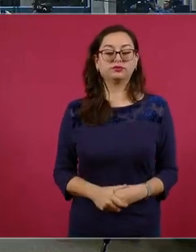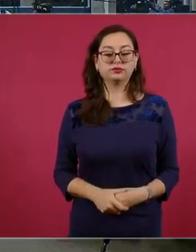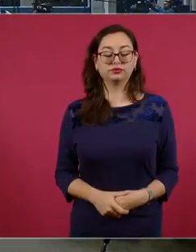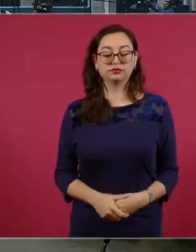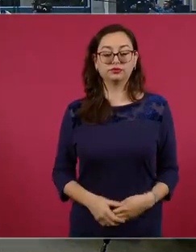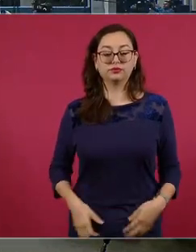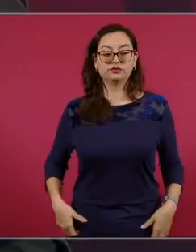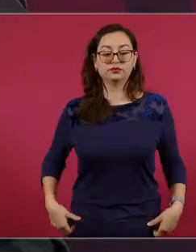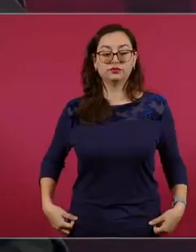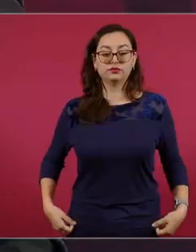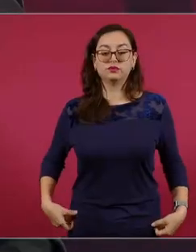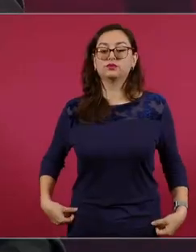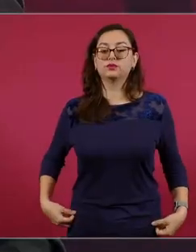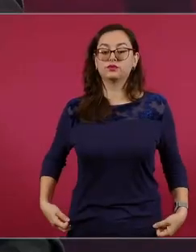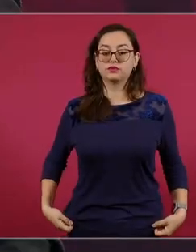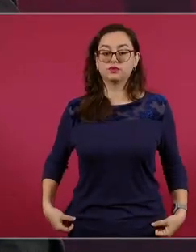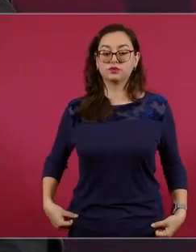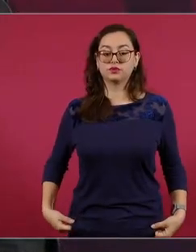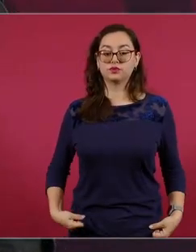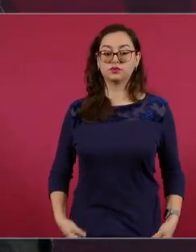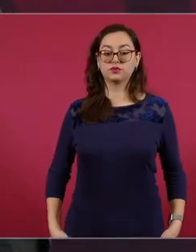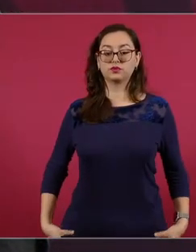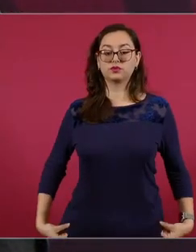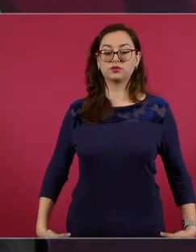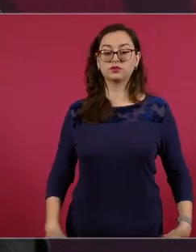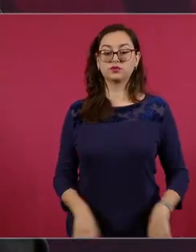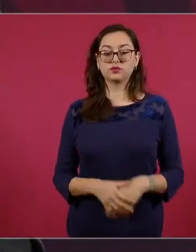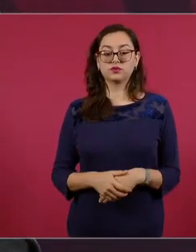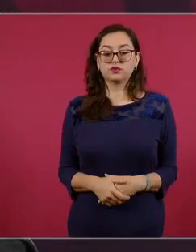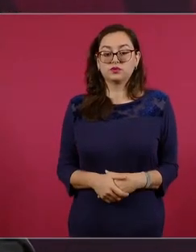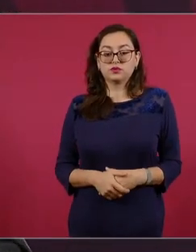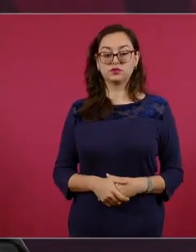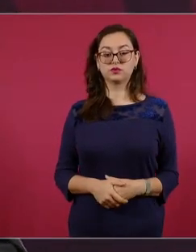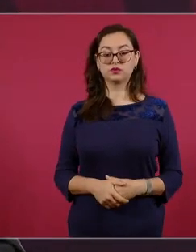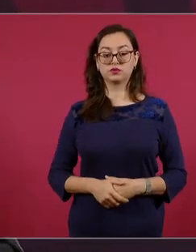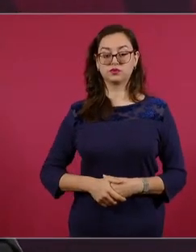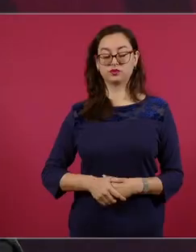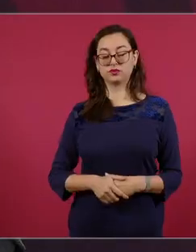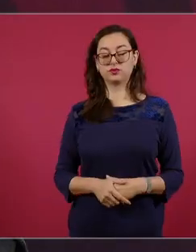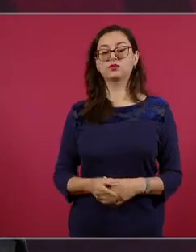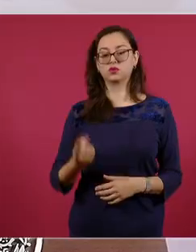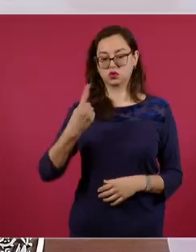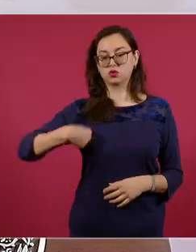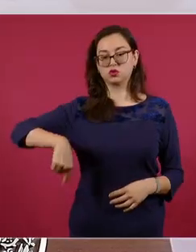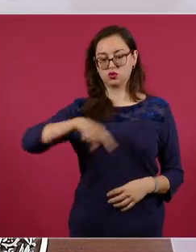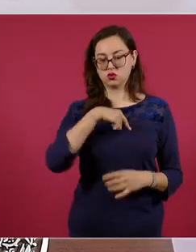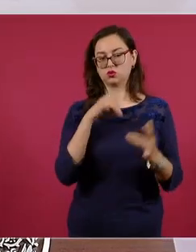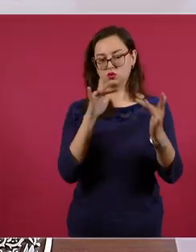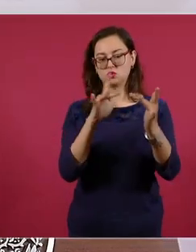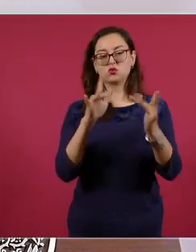hablamos con el procurador, con Luis Hernández, para que